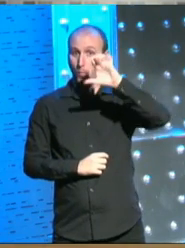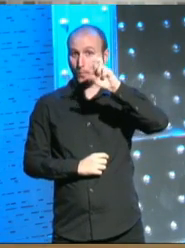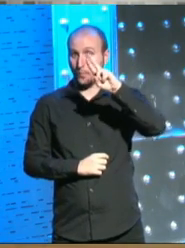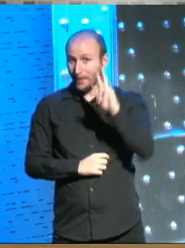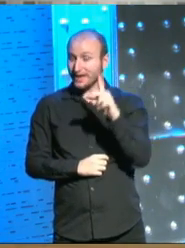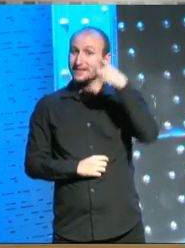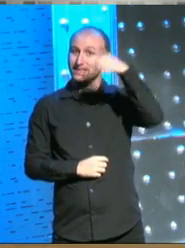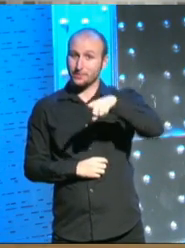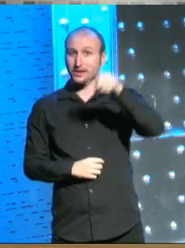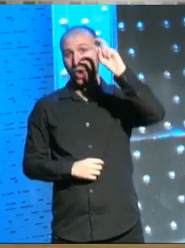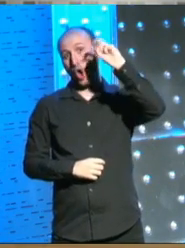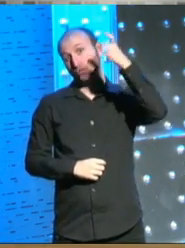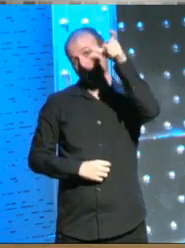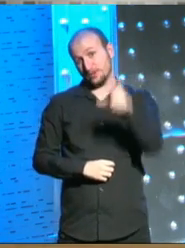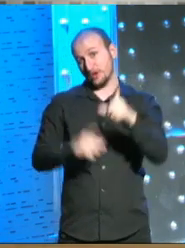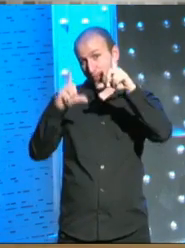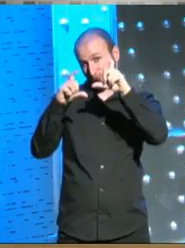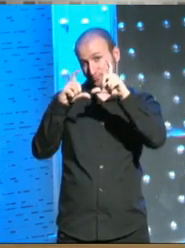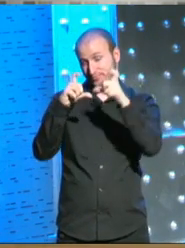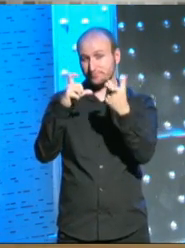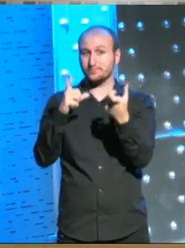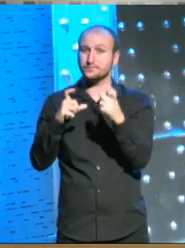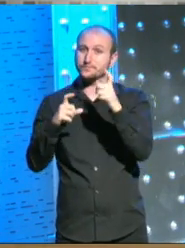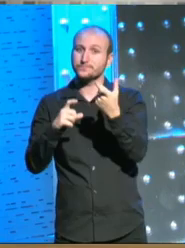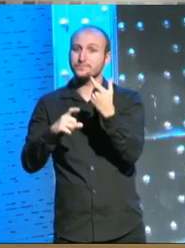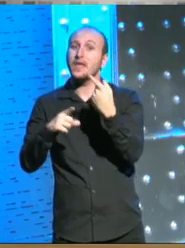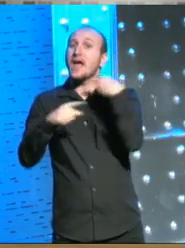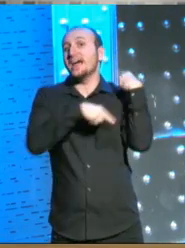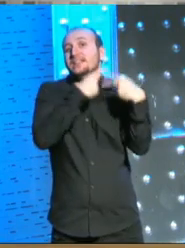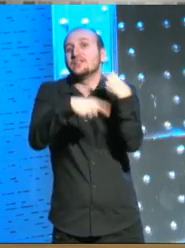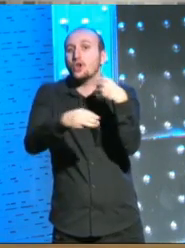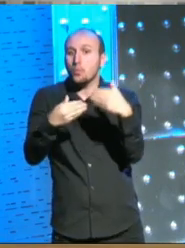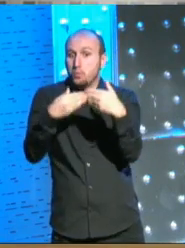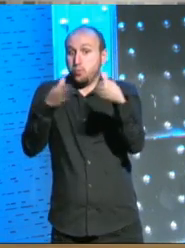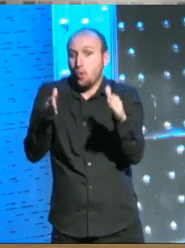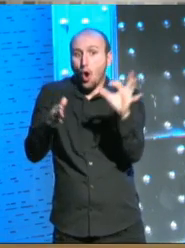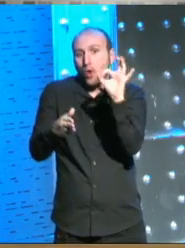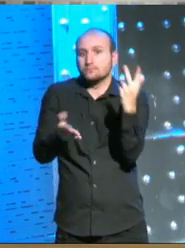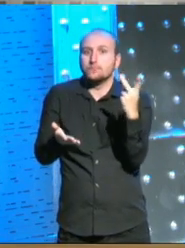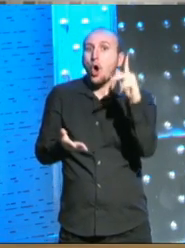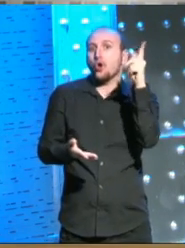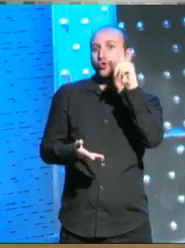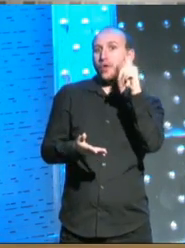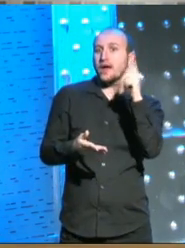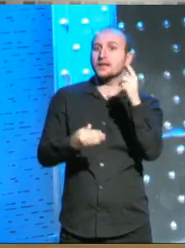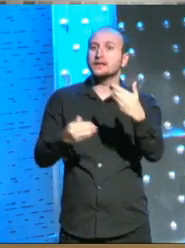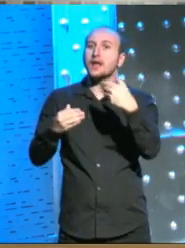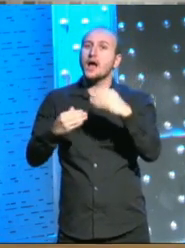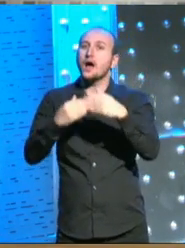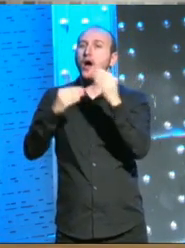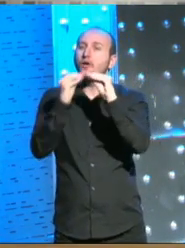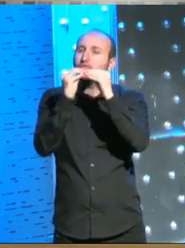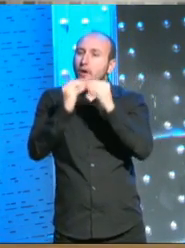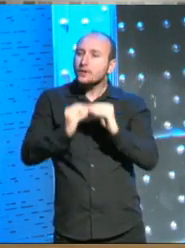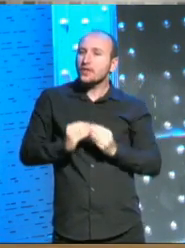Edison había ya instaurado la tradición, o Kodak había ya iniciado la fabricación de película de